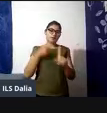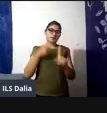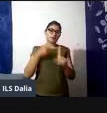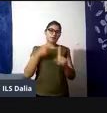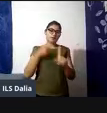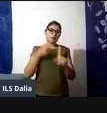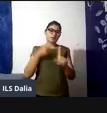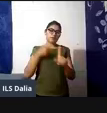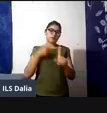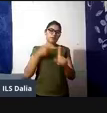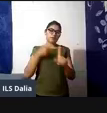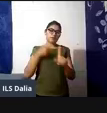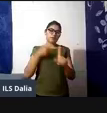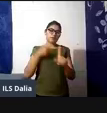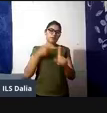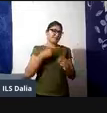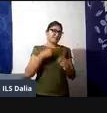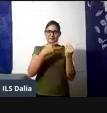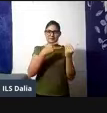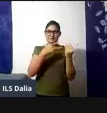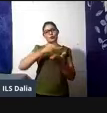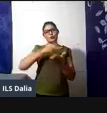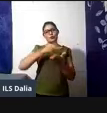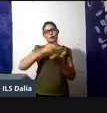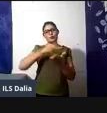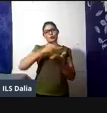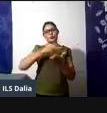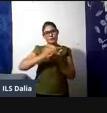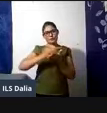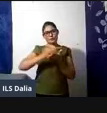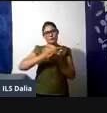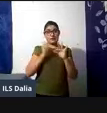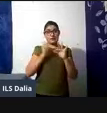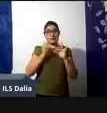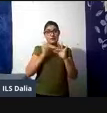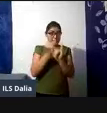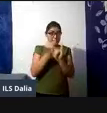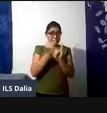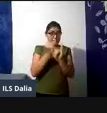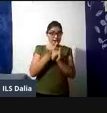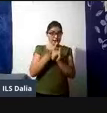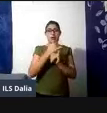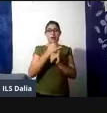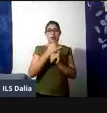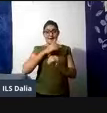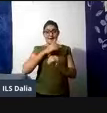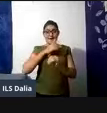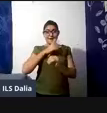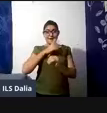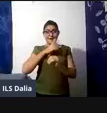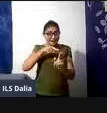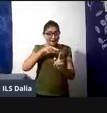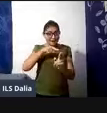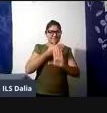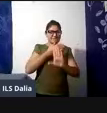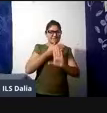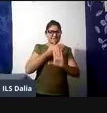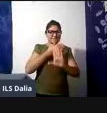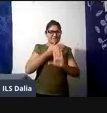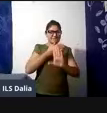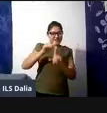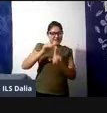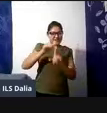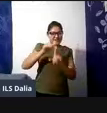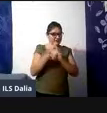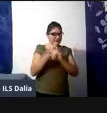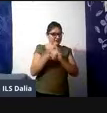no había el boom de redes sociales como ahorita ya lo hay. Sin embargo, en este, la nueva versión que era la